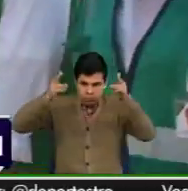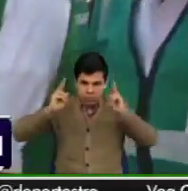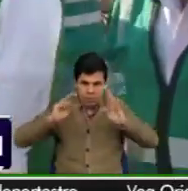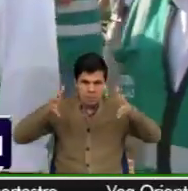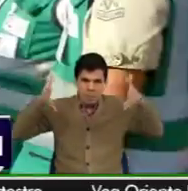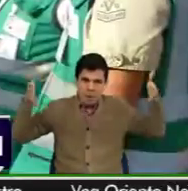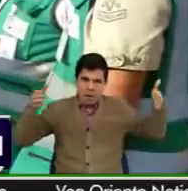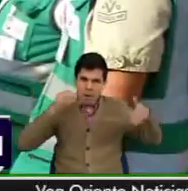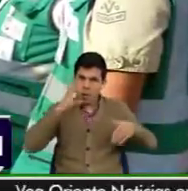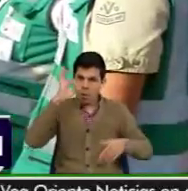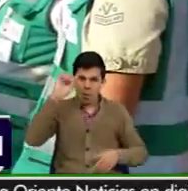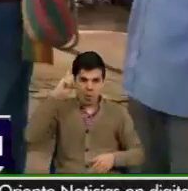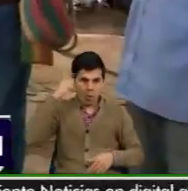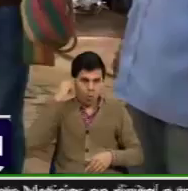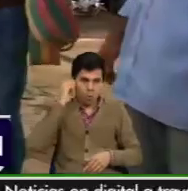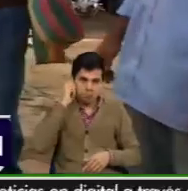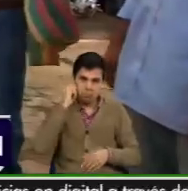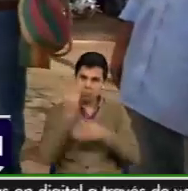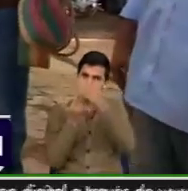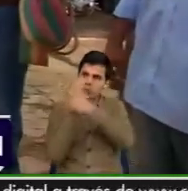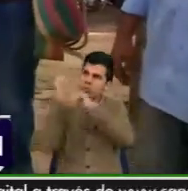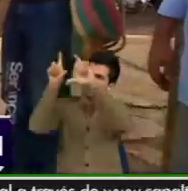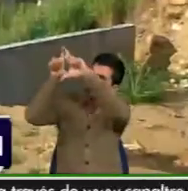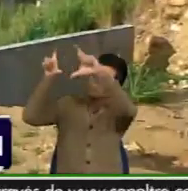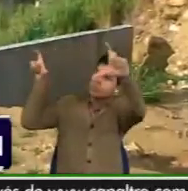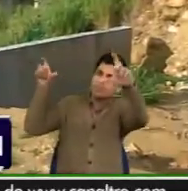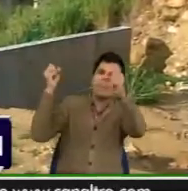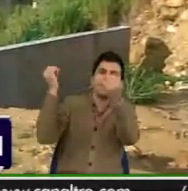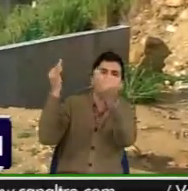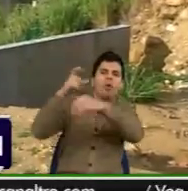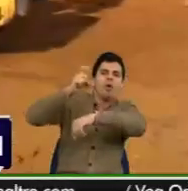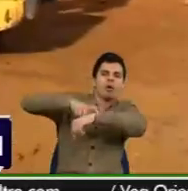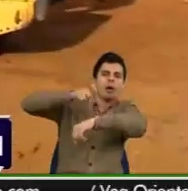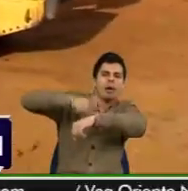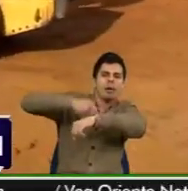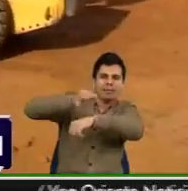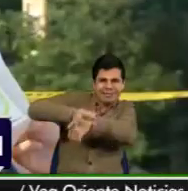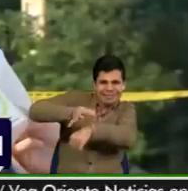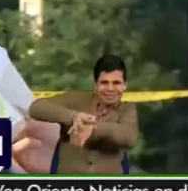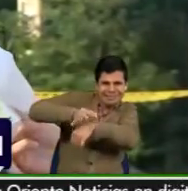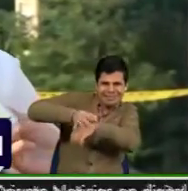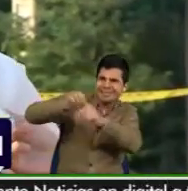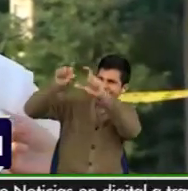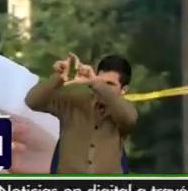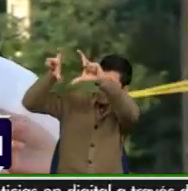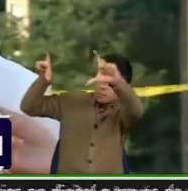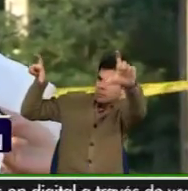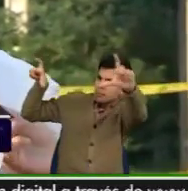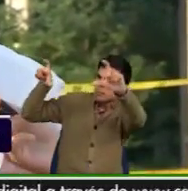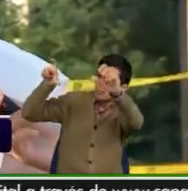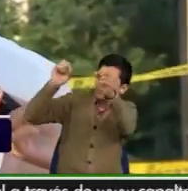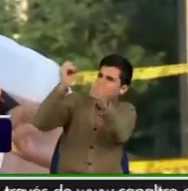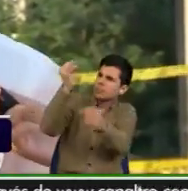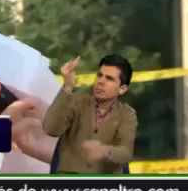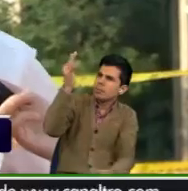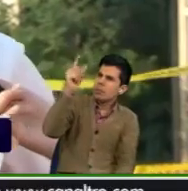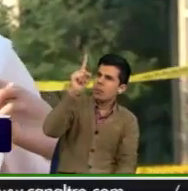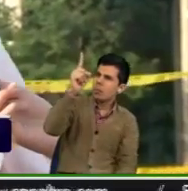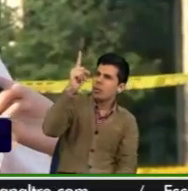gobernador, será en ese momento donde se instale el reloj regresivo que registra la finalización de la obra. Y estamos acá